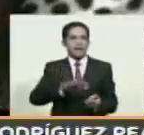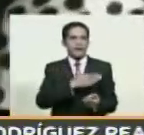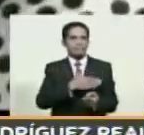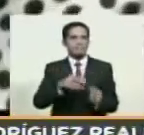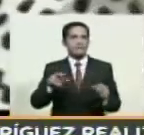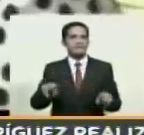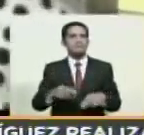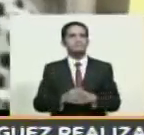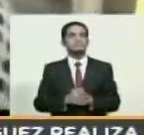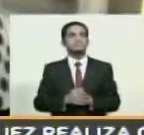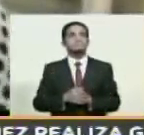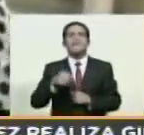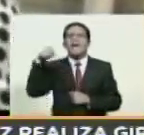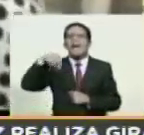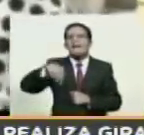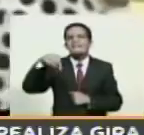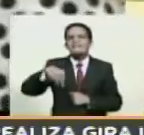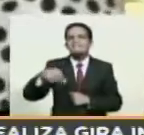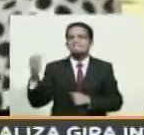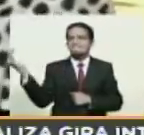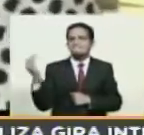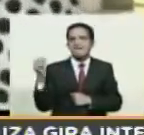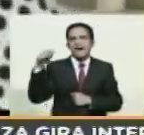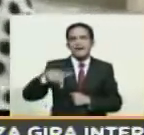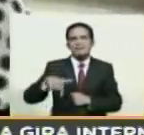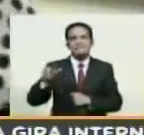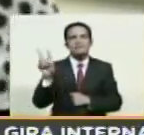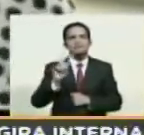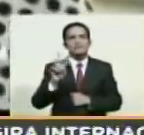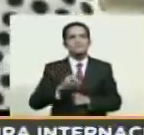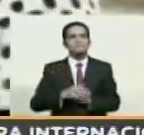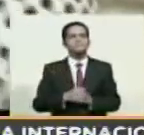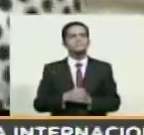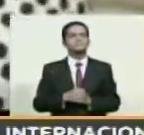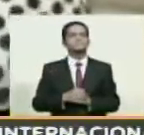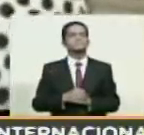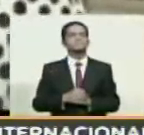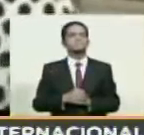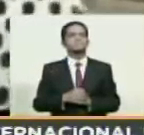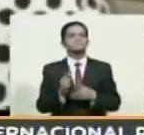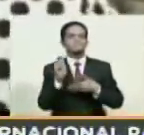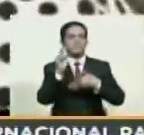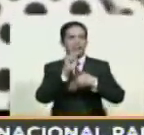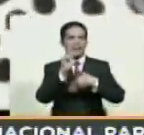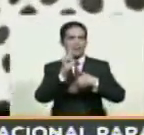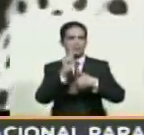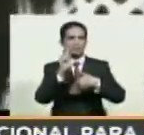Aquí vamos a luchar. Vuelta a la patria. Madeline García, Telesur, Caracas, Venezuela.